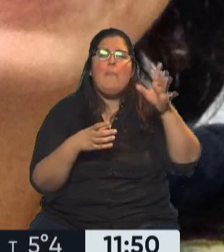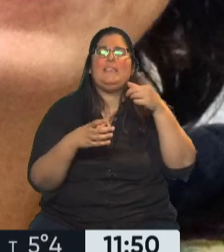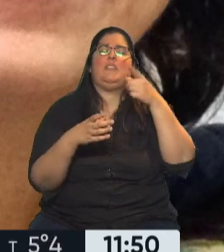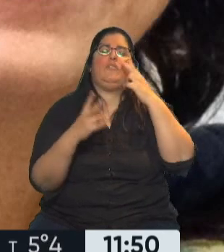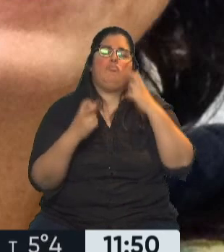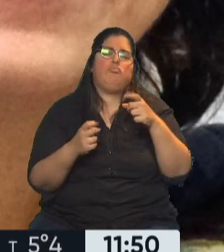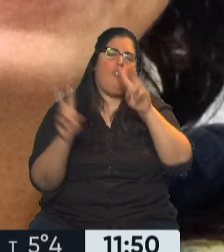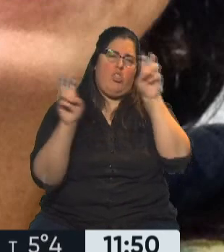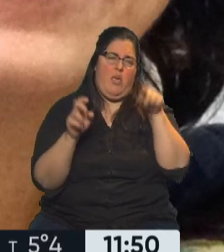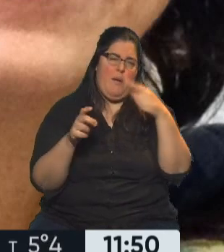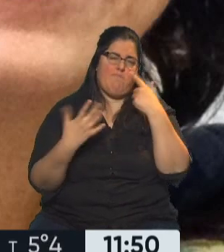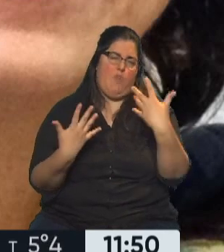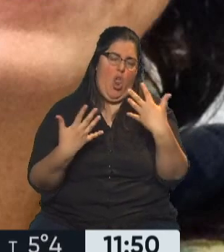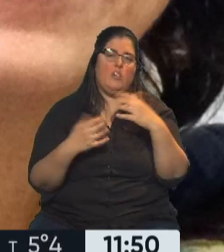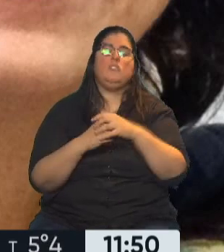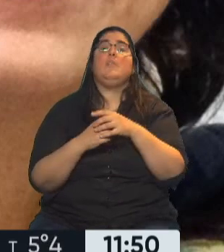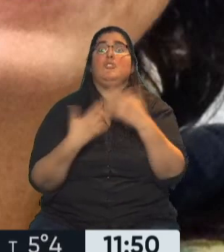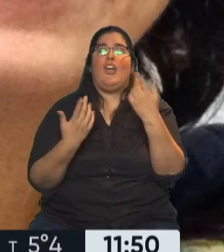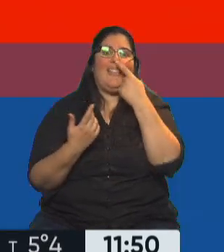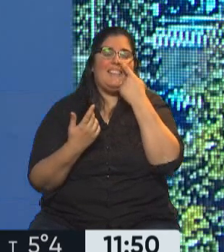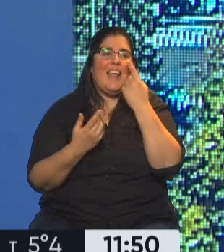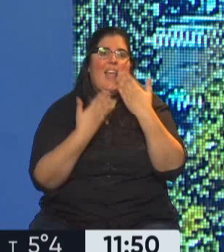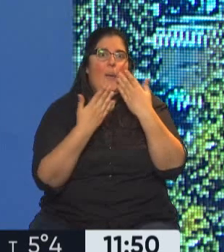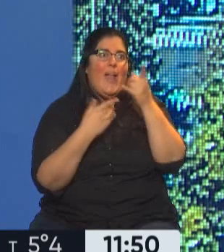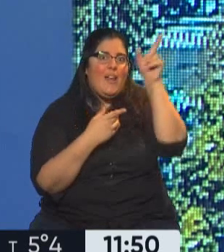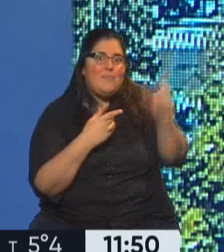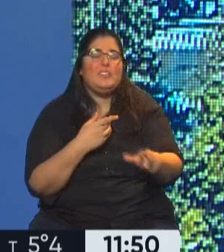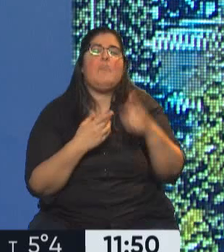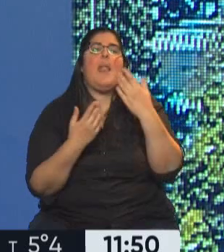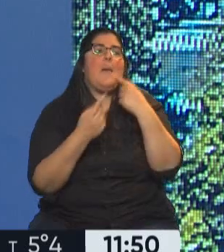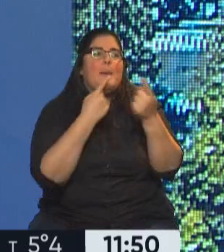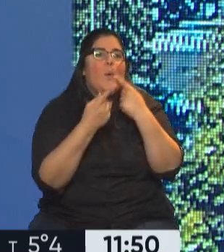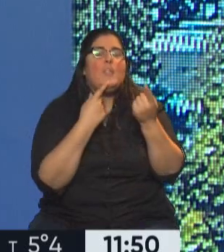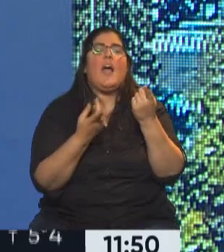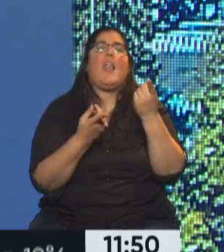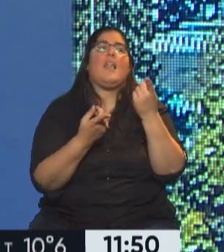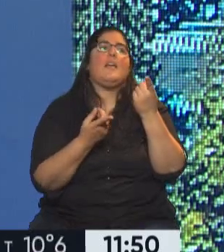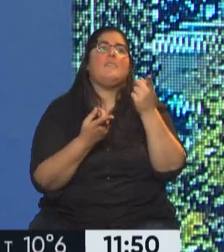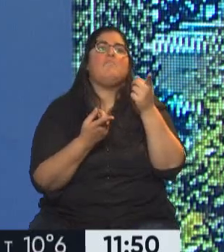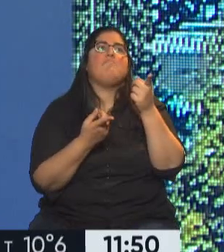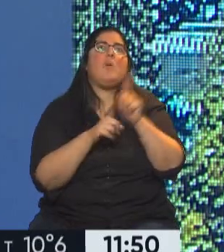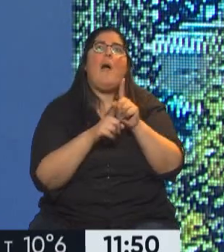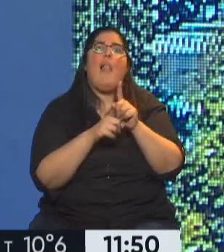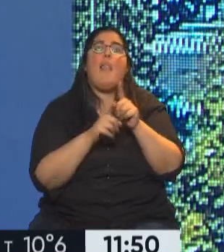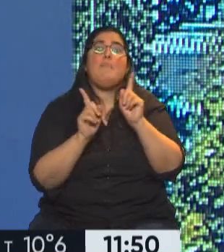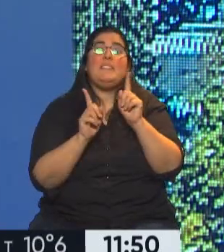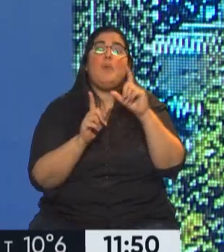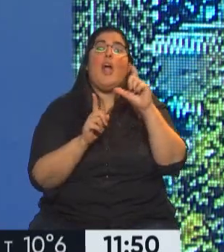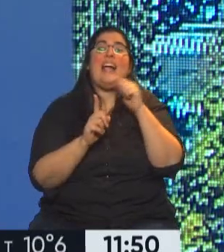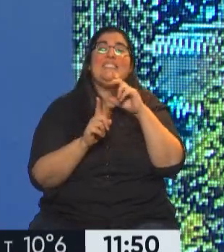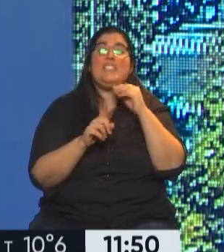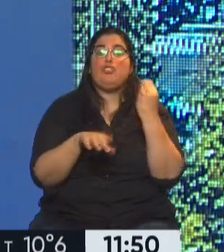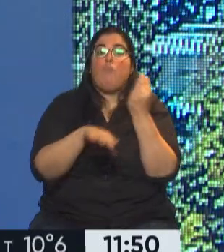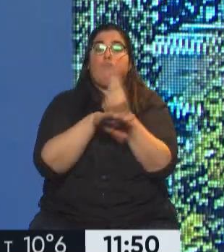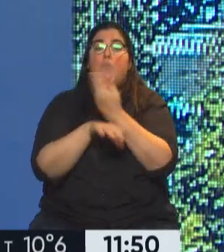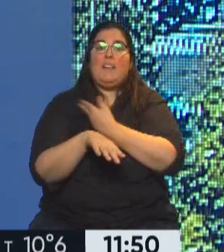relevante hablar con Cecilia para preguntarle sobre todo cómo se entronca esta llegada de Castillo